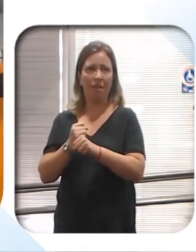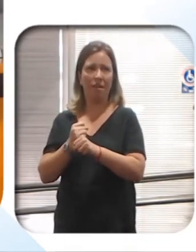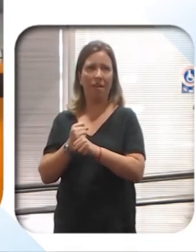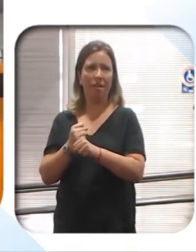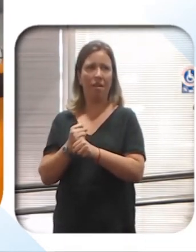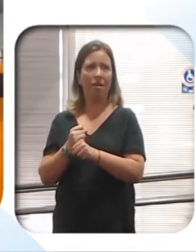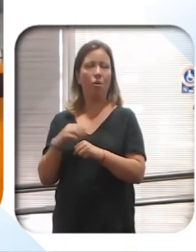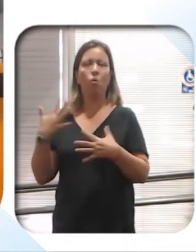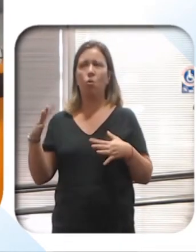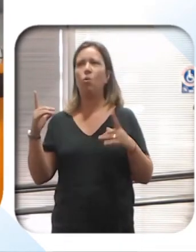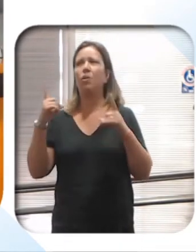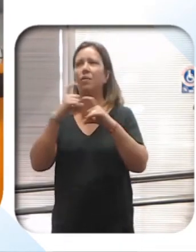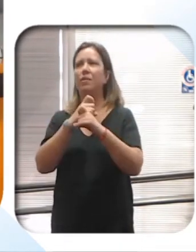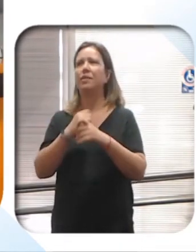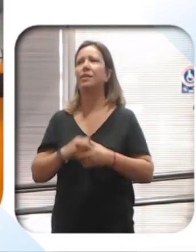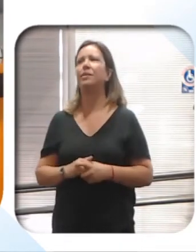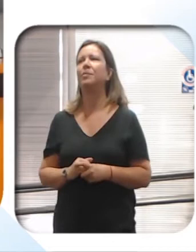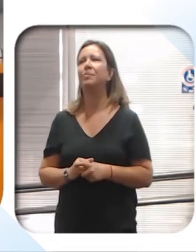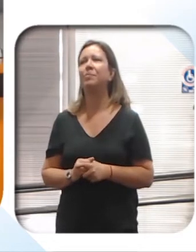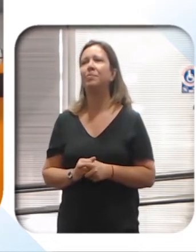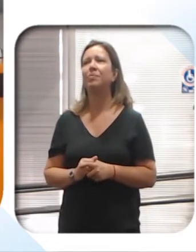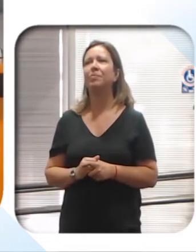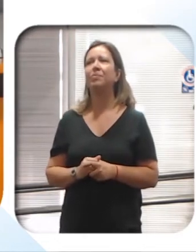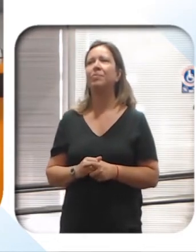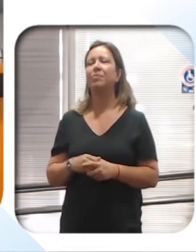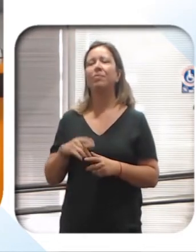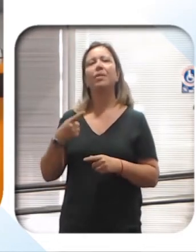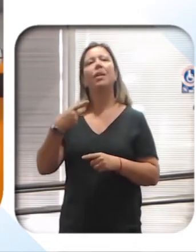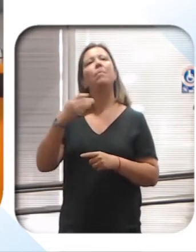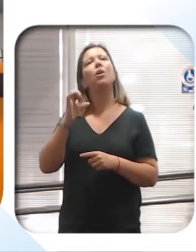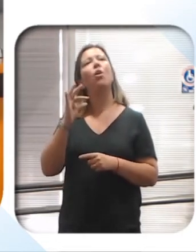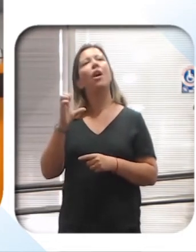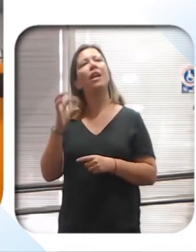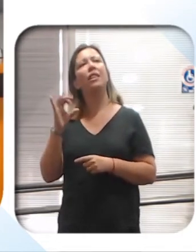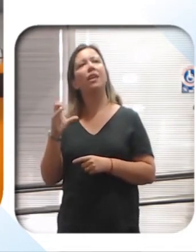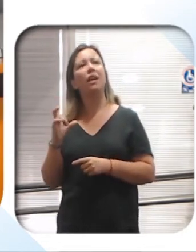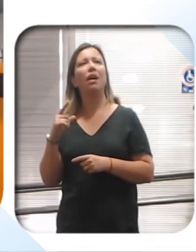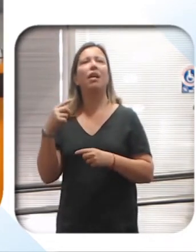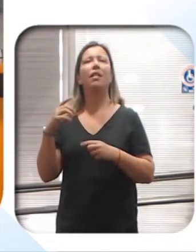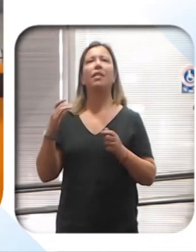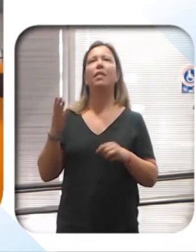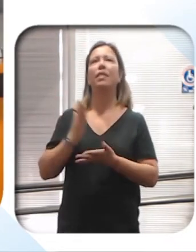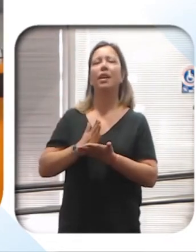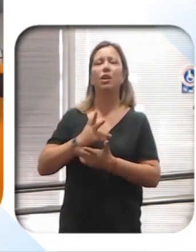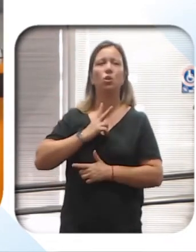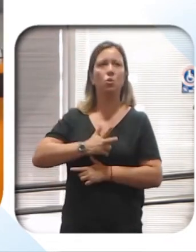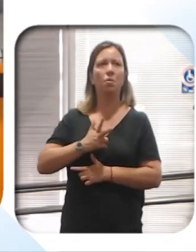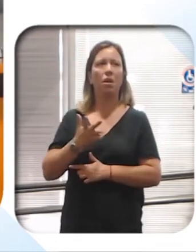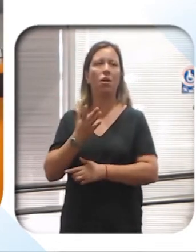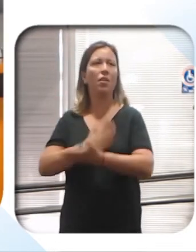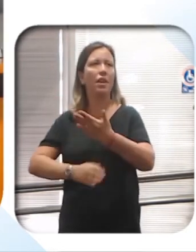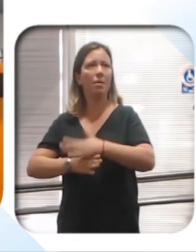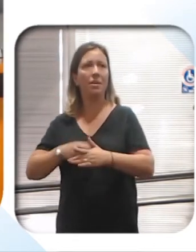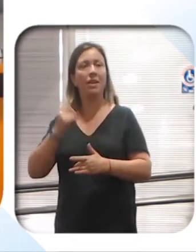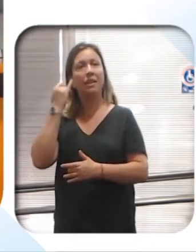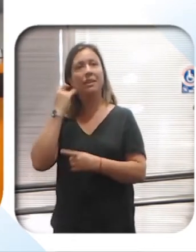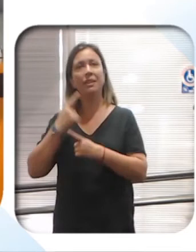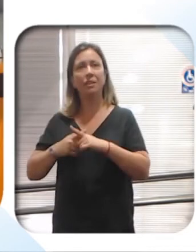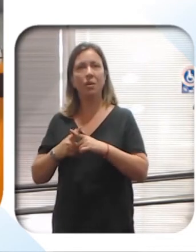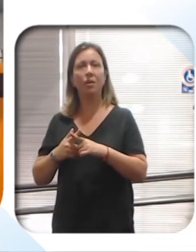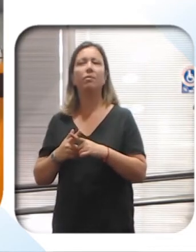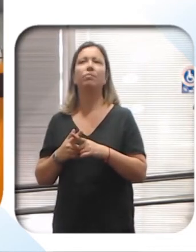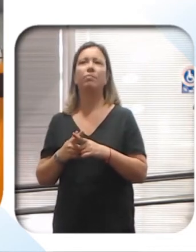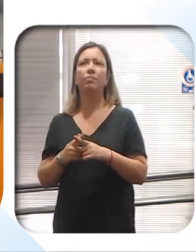que es muy complejo, vinculando bioética, derechos humanos, discapacidad y sexualidad,